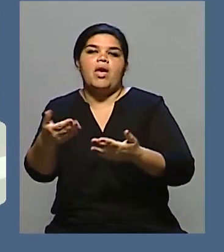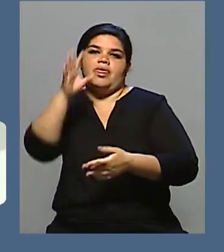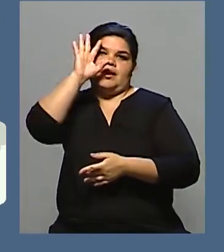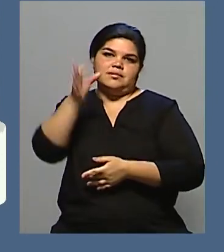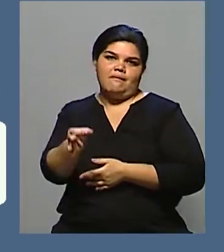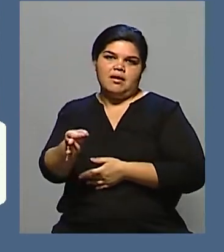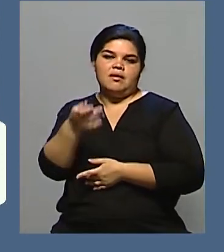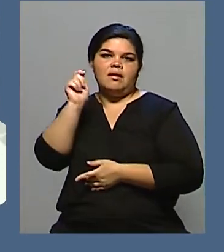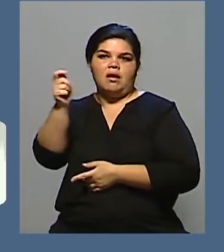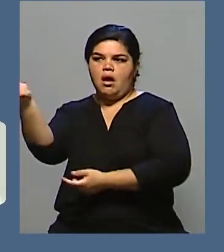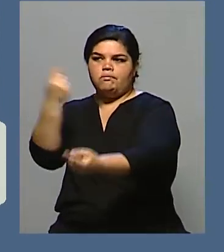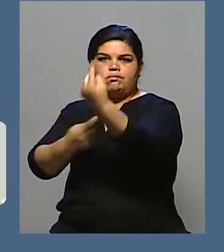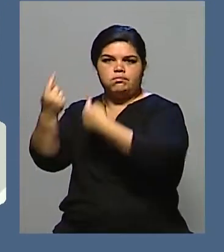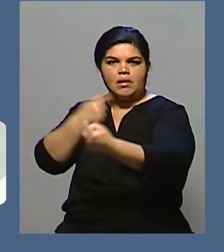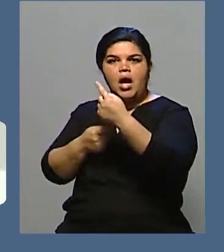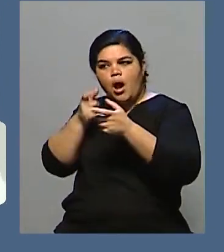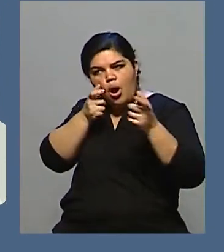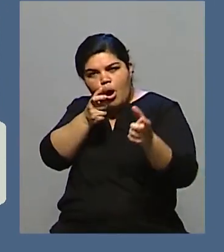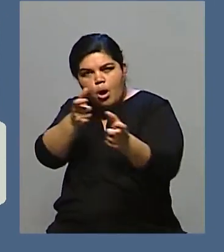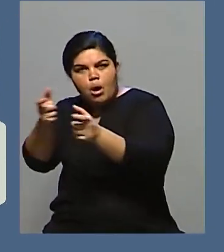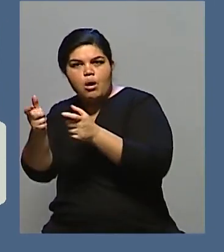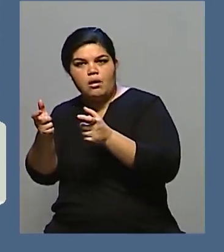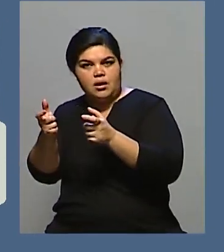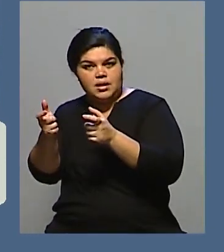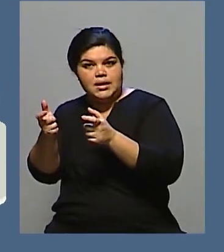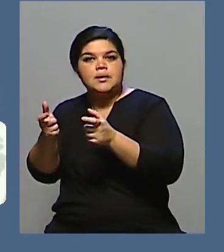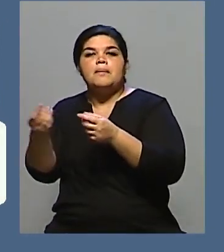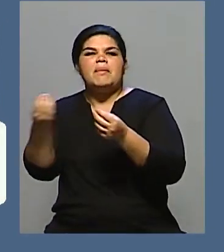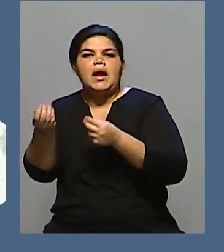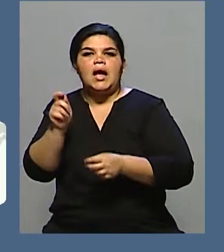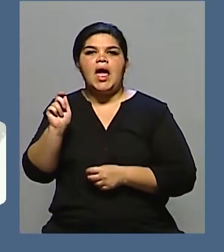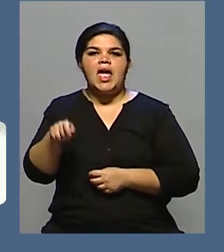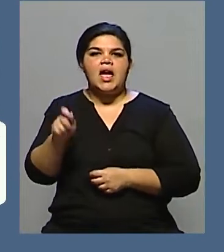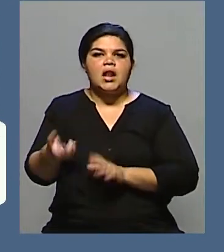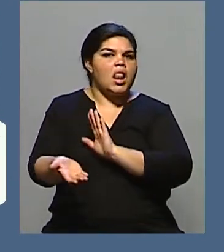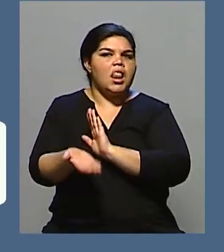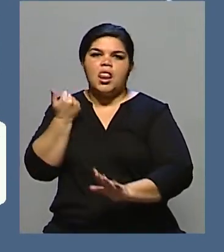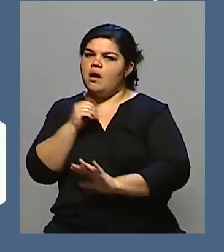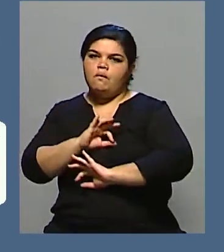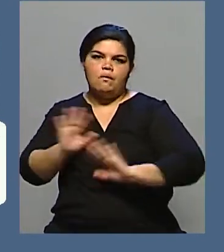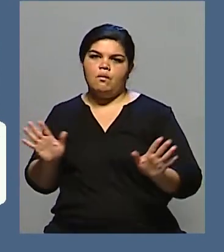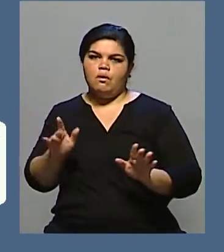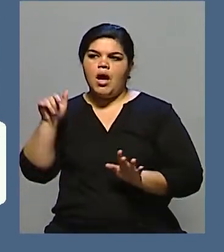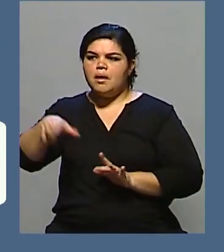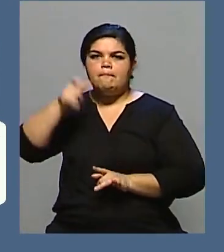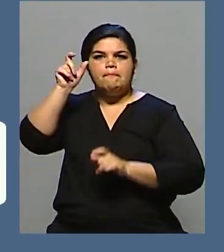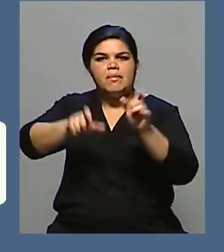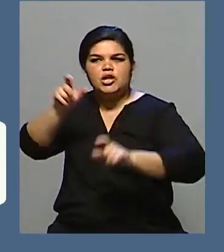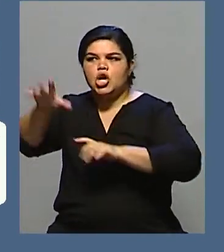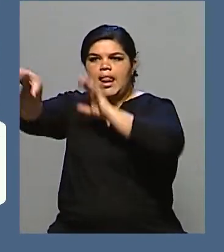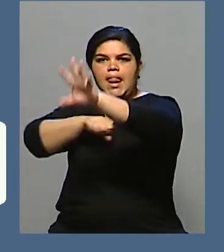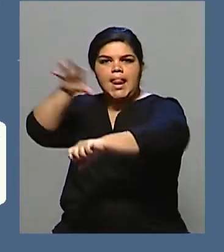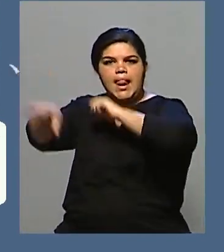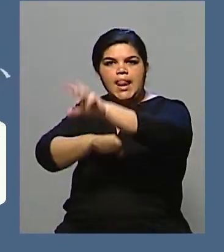y sacar el esclavismo en este tráfico que es verdaderamente